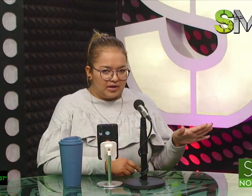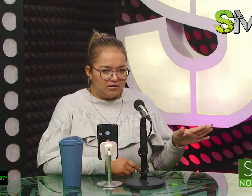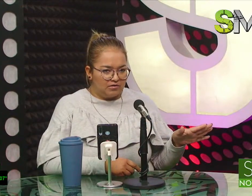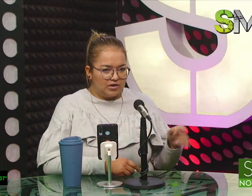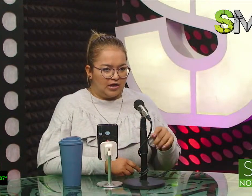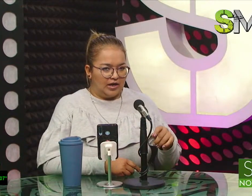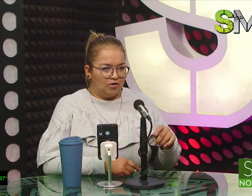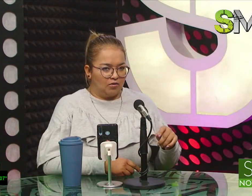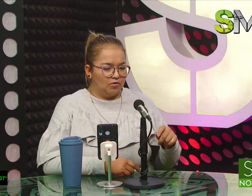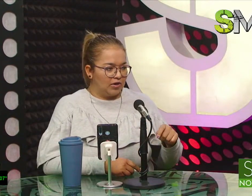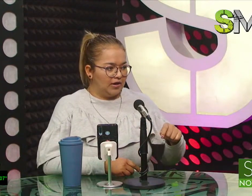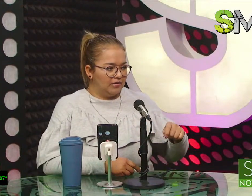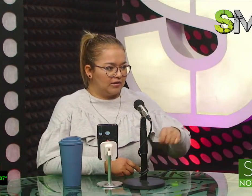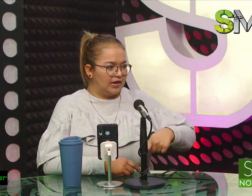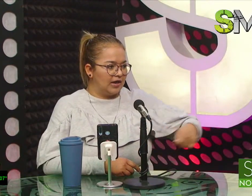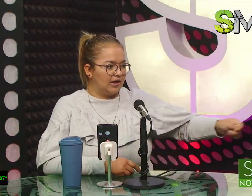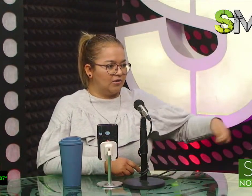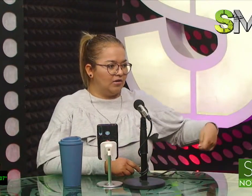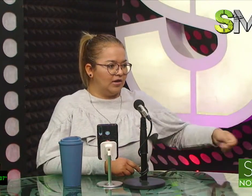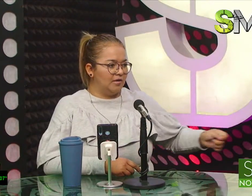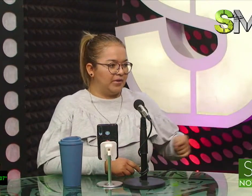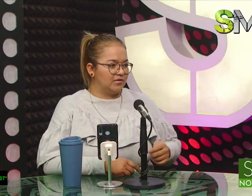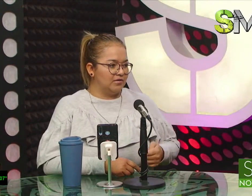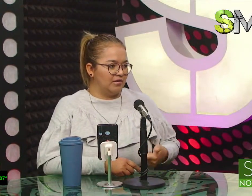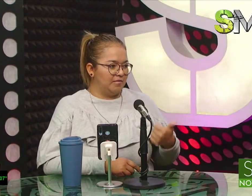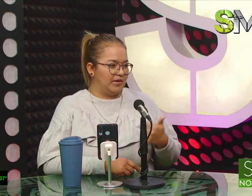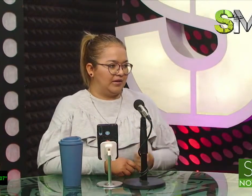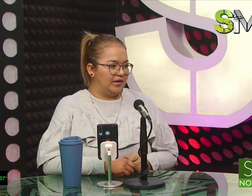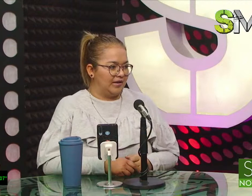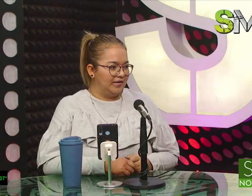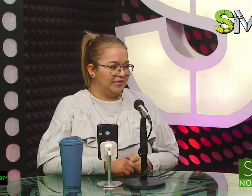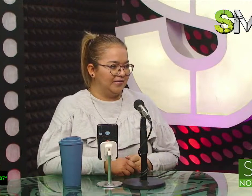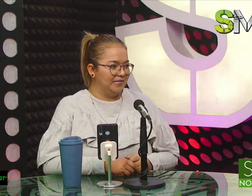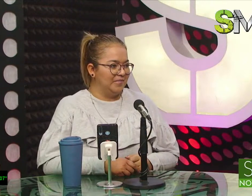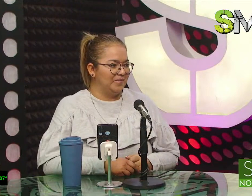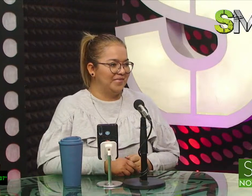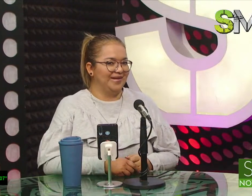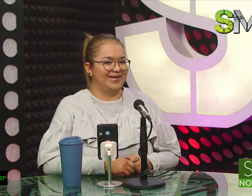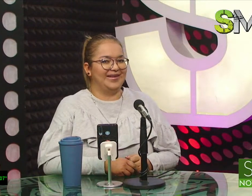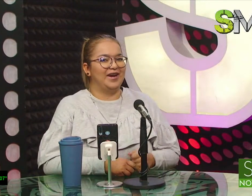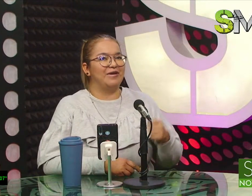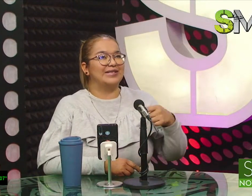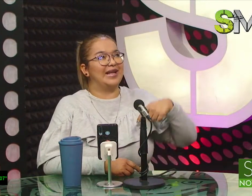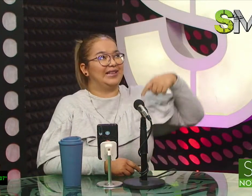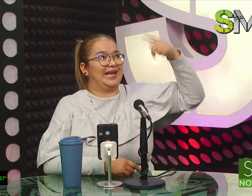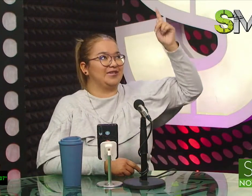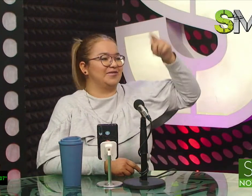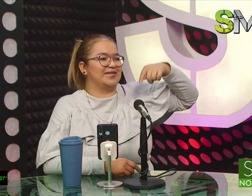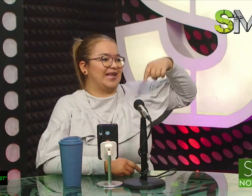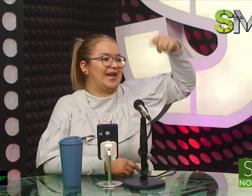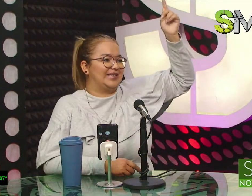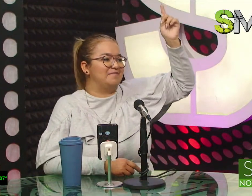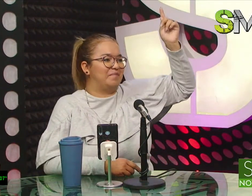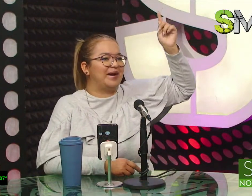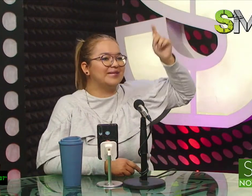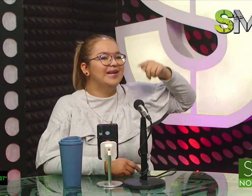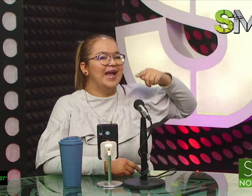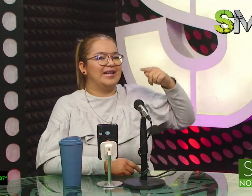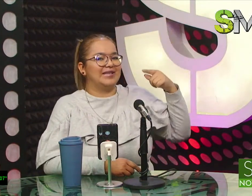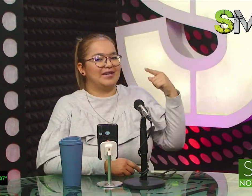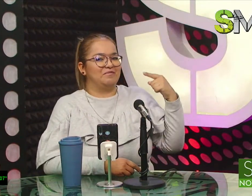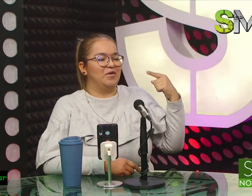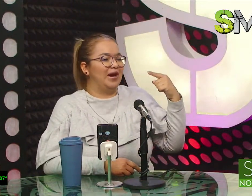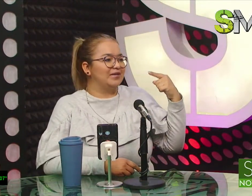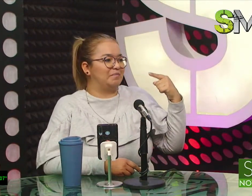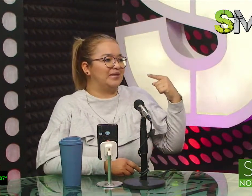mis compañeros se le ocurre tirar alcohol en el piso y prender. No. Llegó hasta el techo, hasta las lámparas.